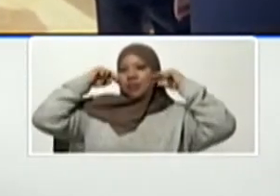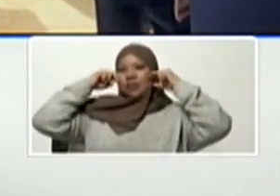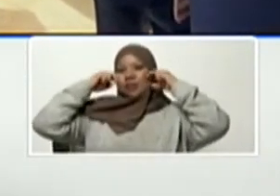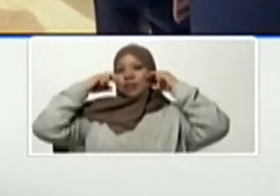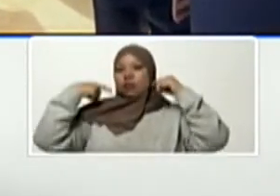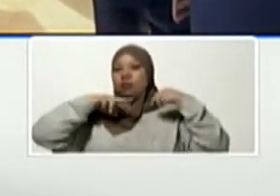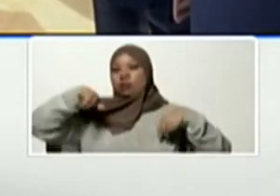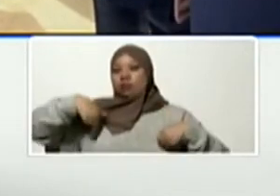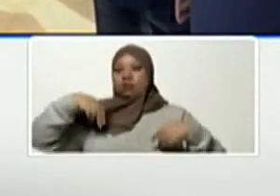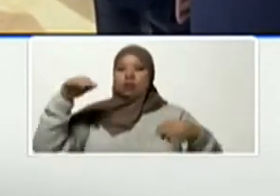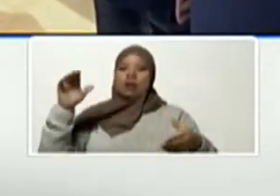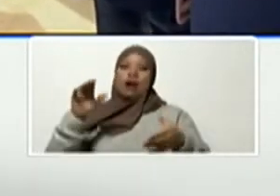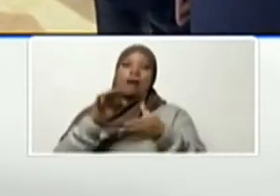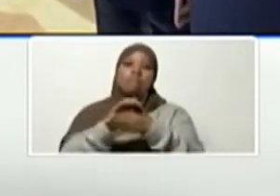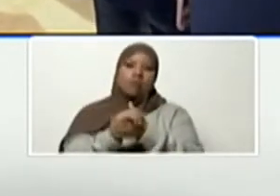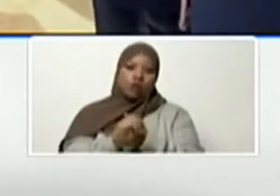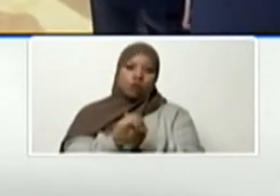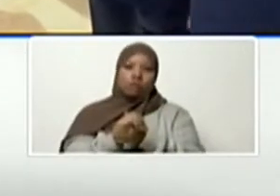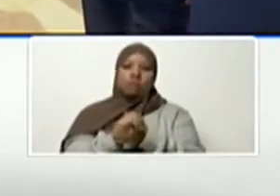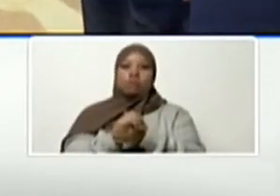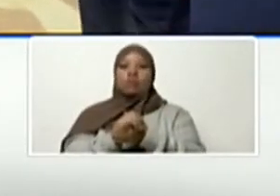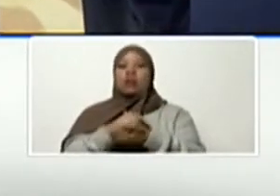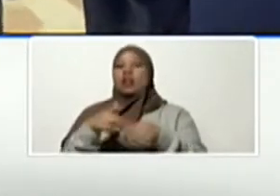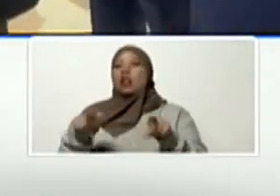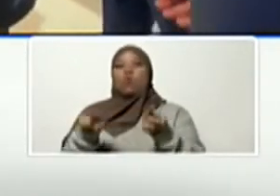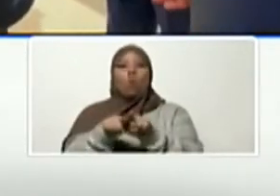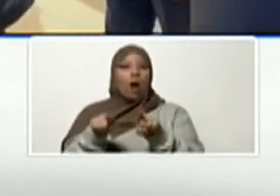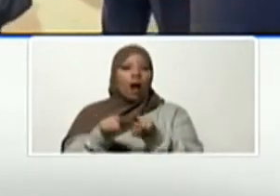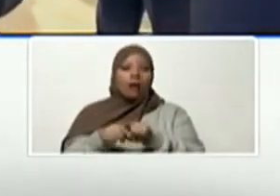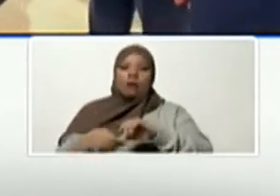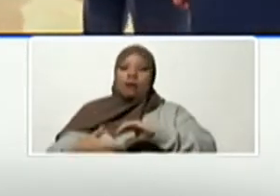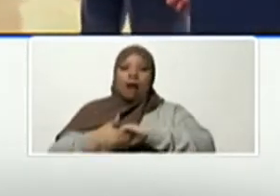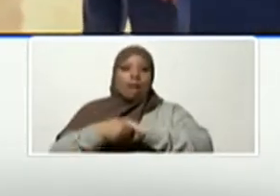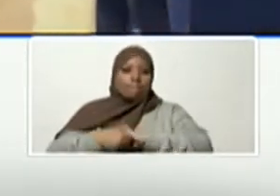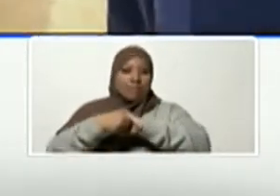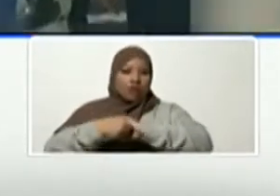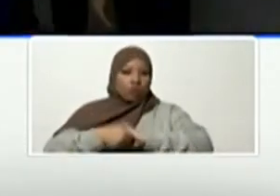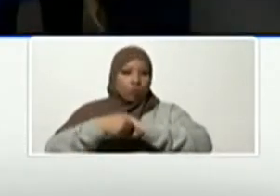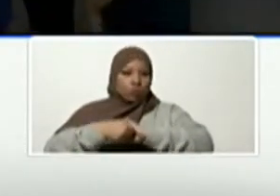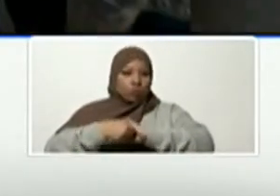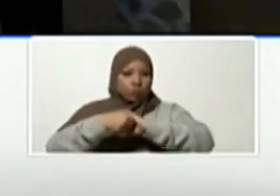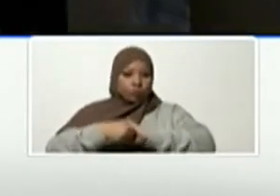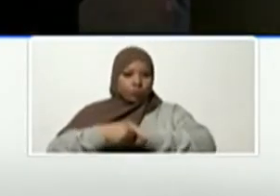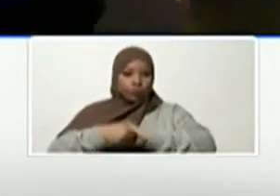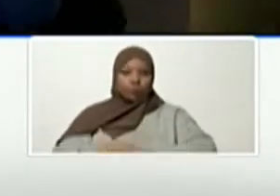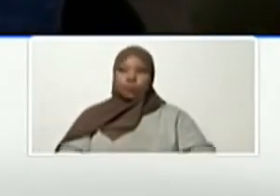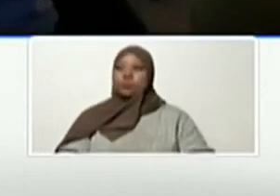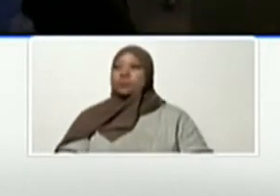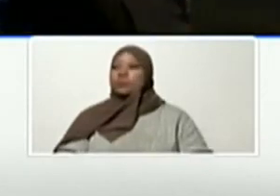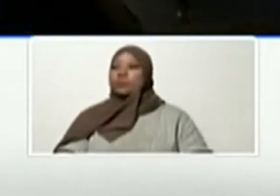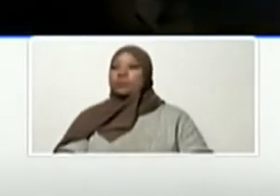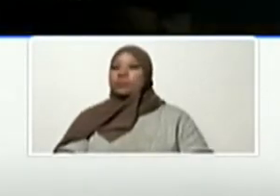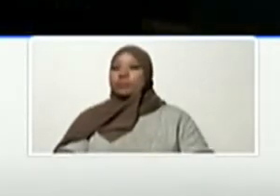mano, recibió de nosotros un apretón cariñoso y caluroso.